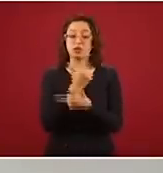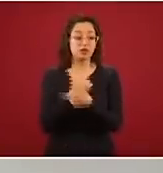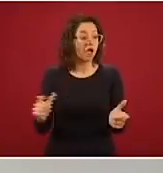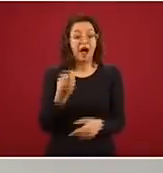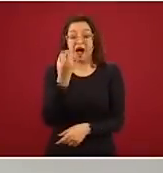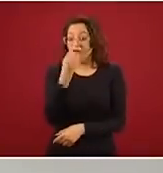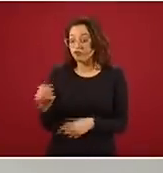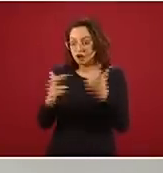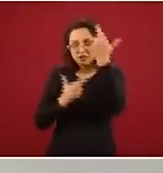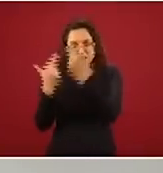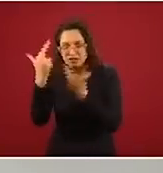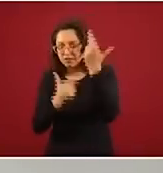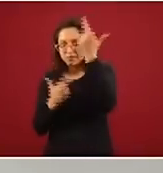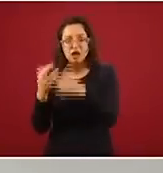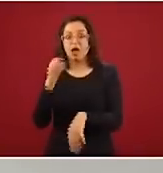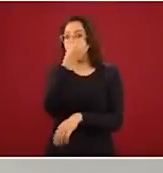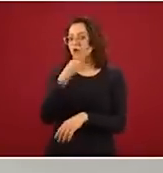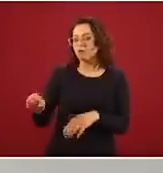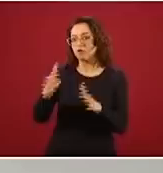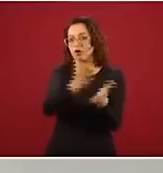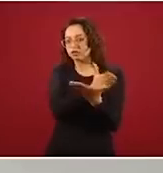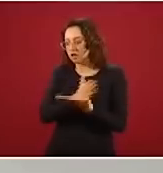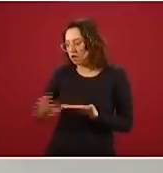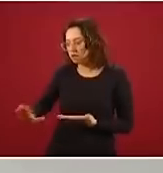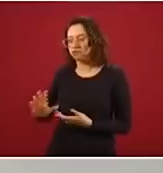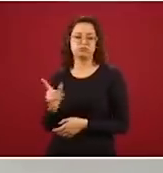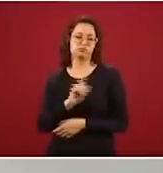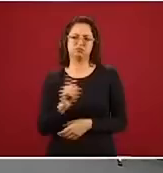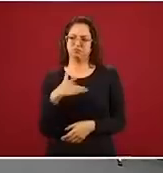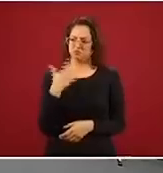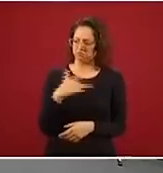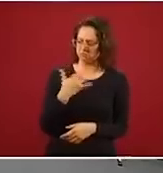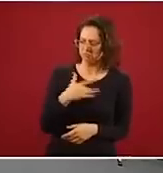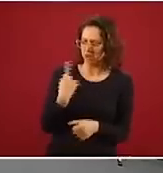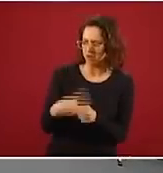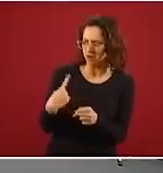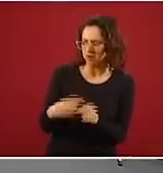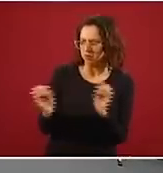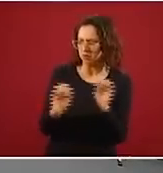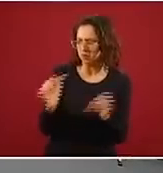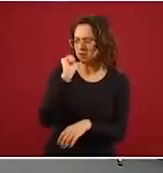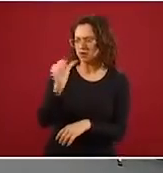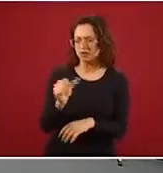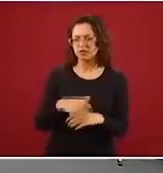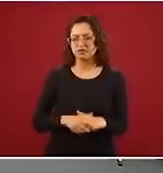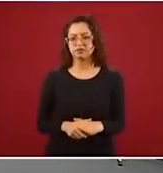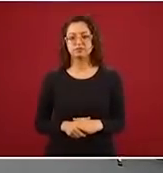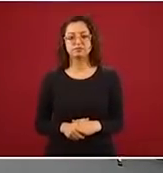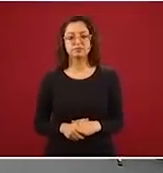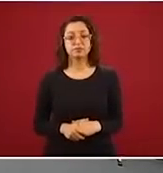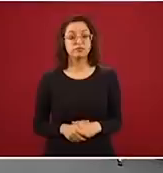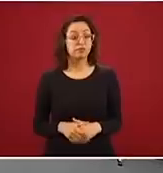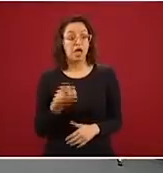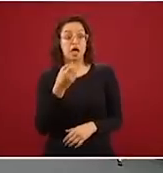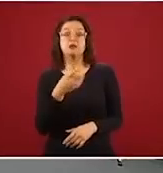va a ser puesto en cuarentena, siempre que sea asintomático. Gracias. Es inminente, ¿verdad? La llegada, perdón, me faltó. Como he dicho,